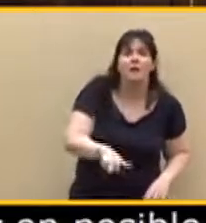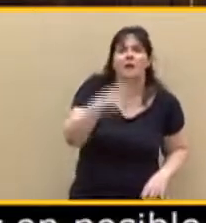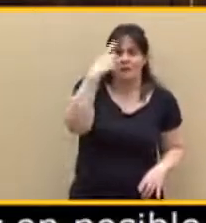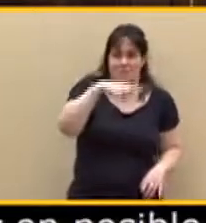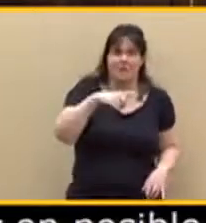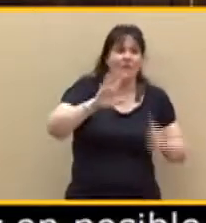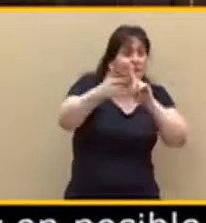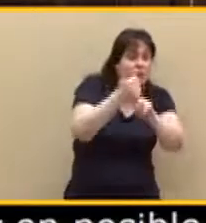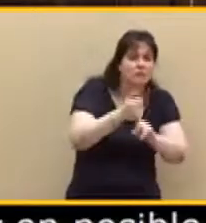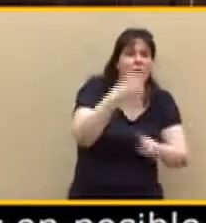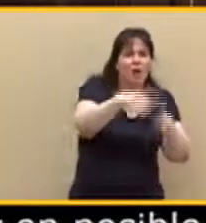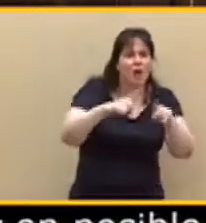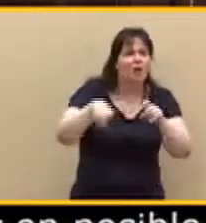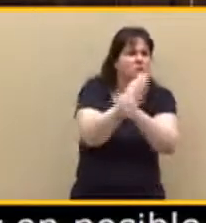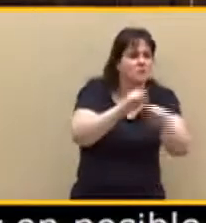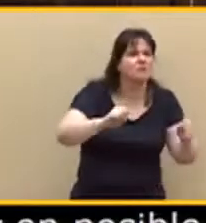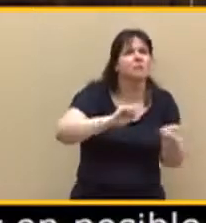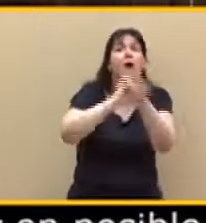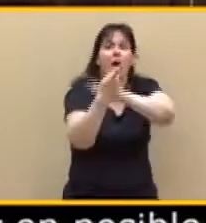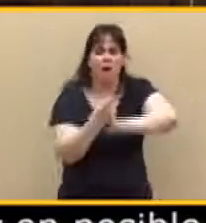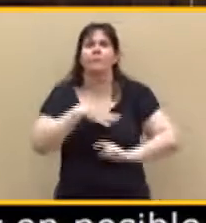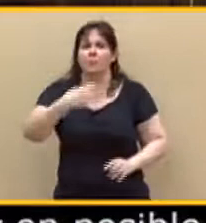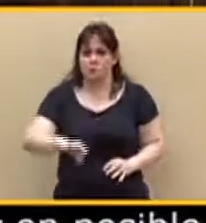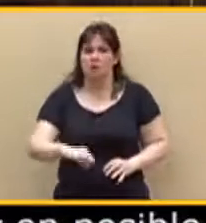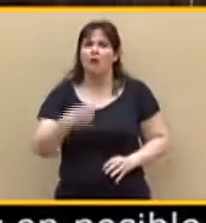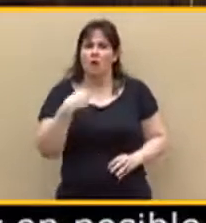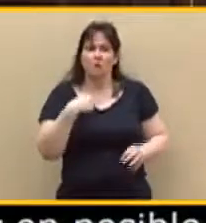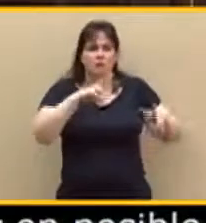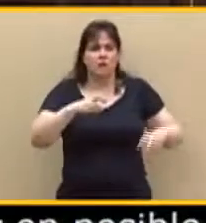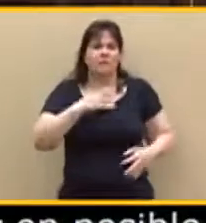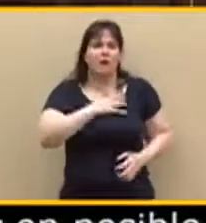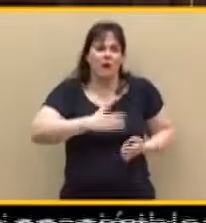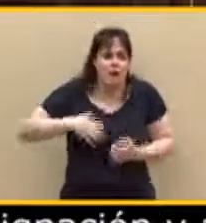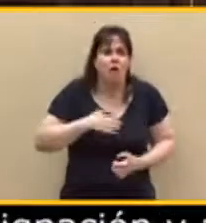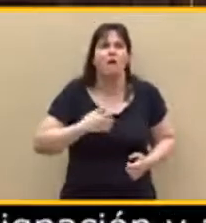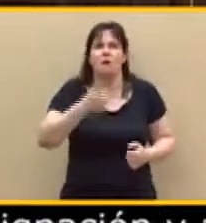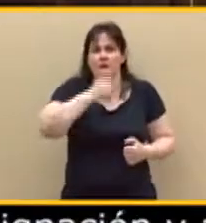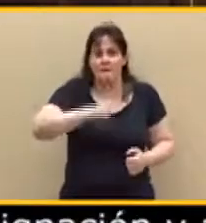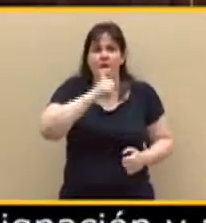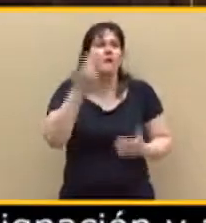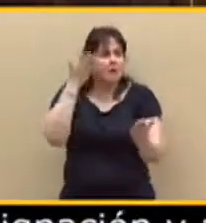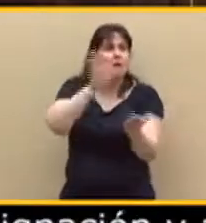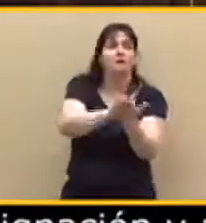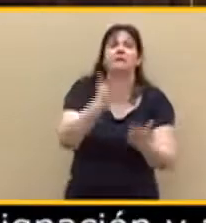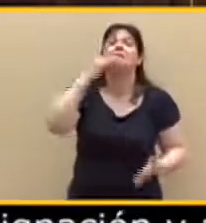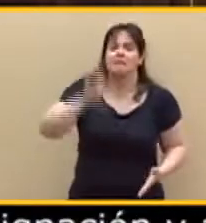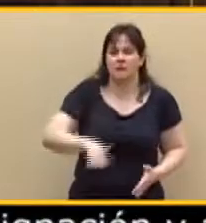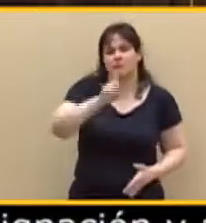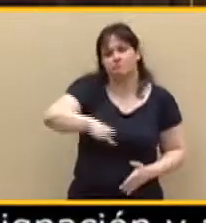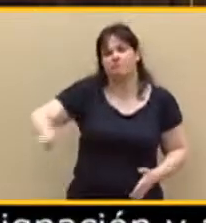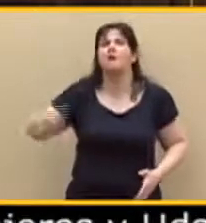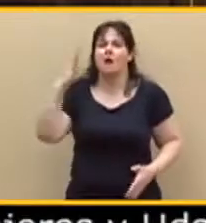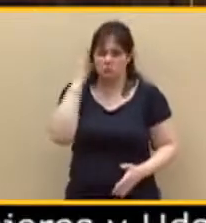alguien sabe plantar cara a la resignación y a la desesperanza en este país, esas somos las mujeres. Y ustedes llevan